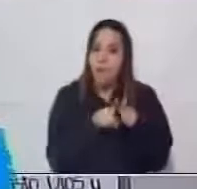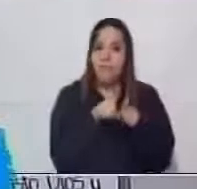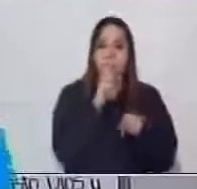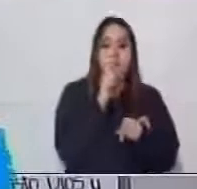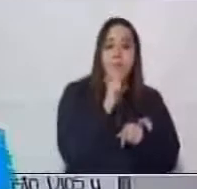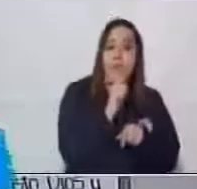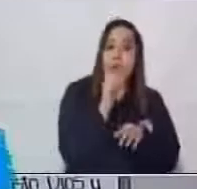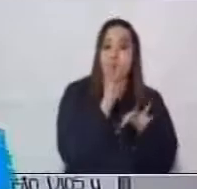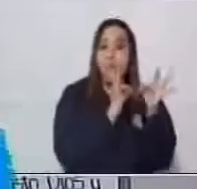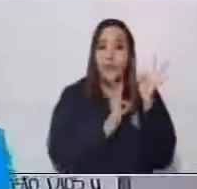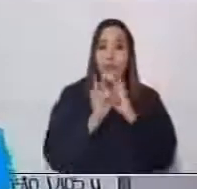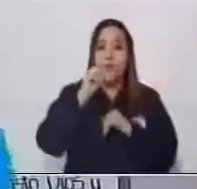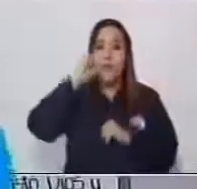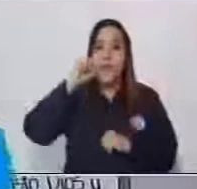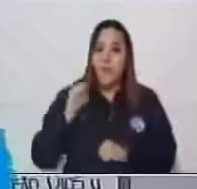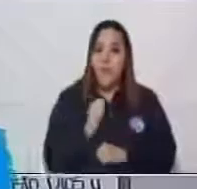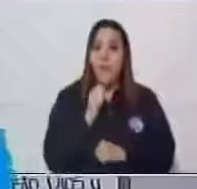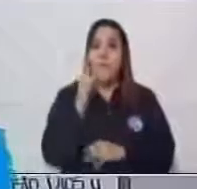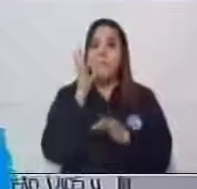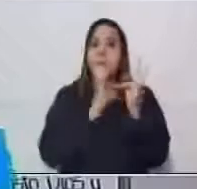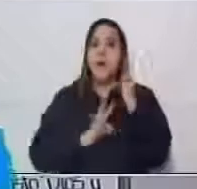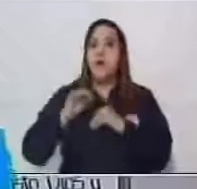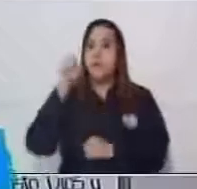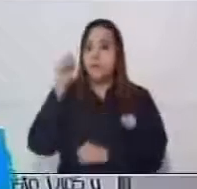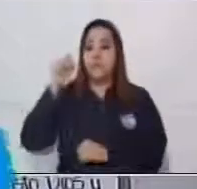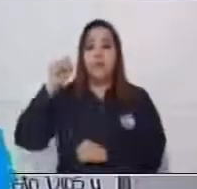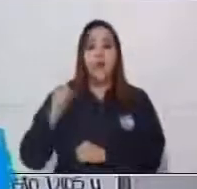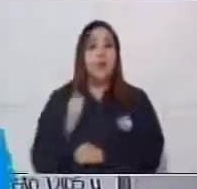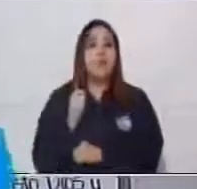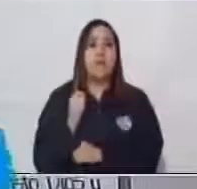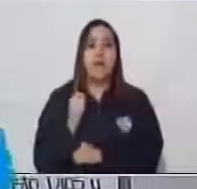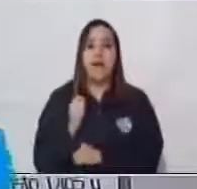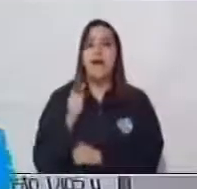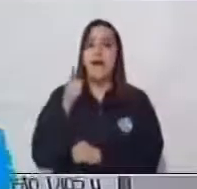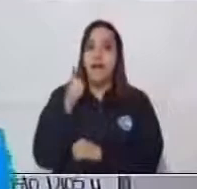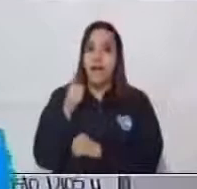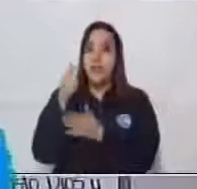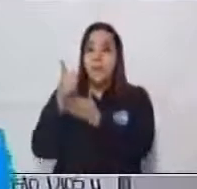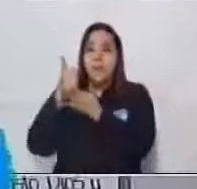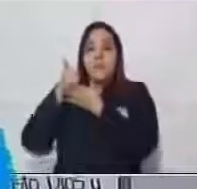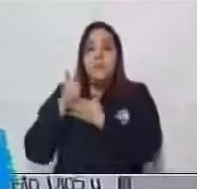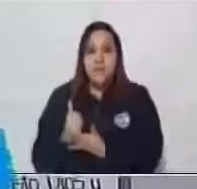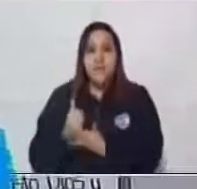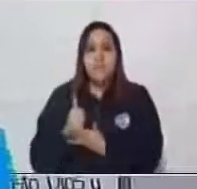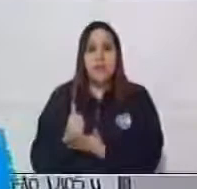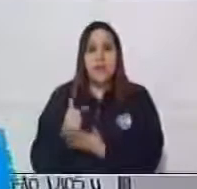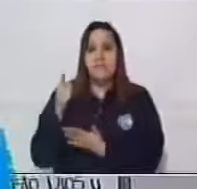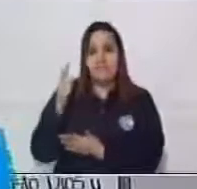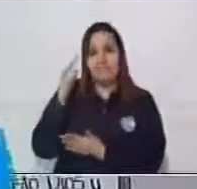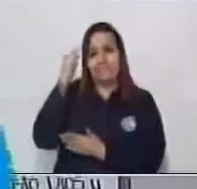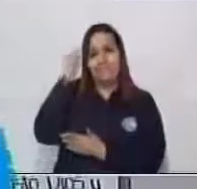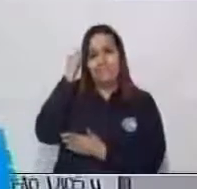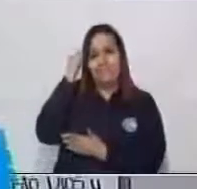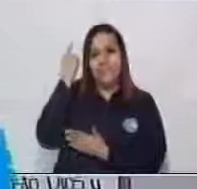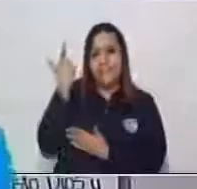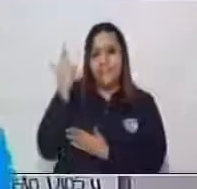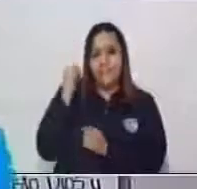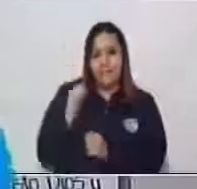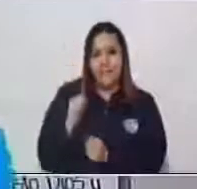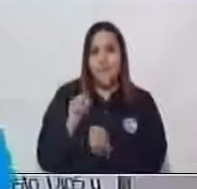puntuación, esos signos de puntuación, cómo deberían de ir? Vamos a ver